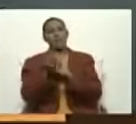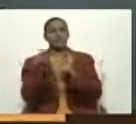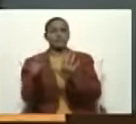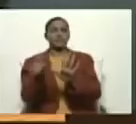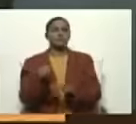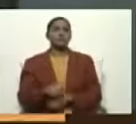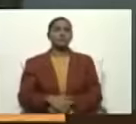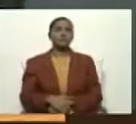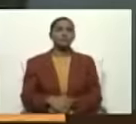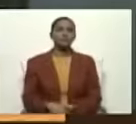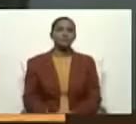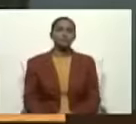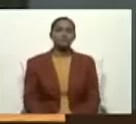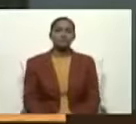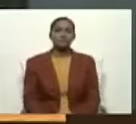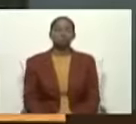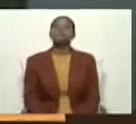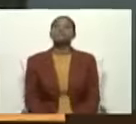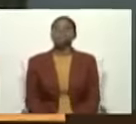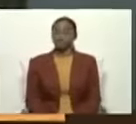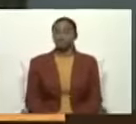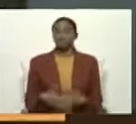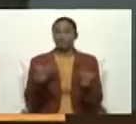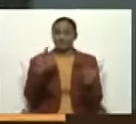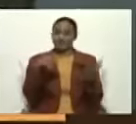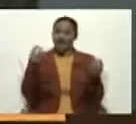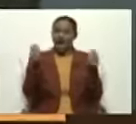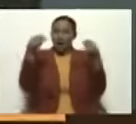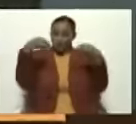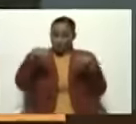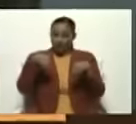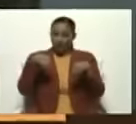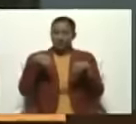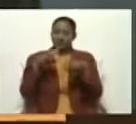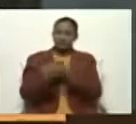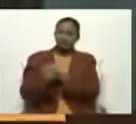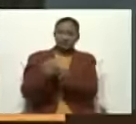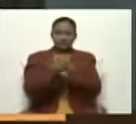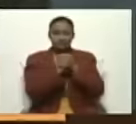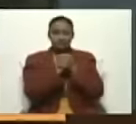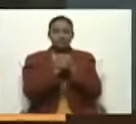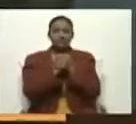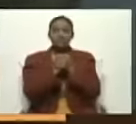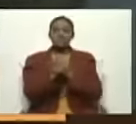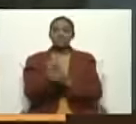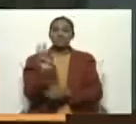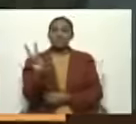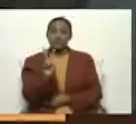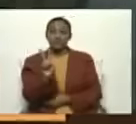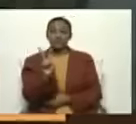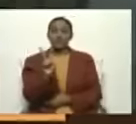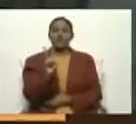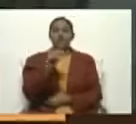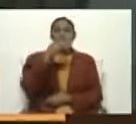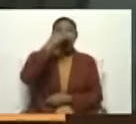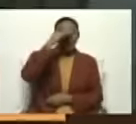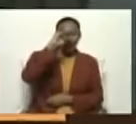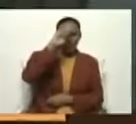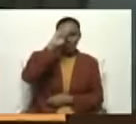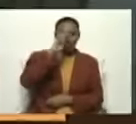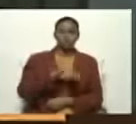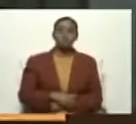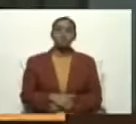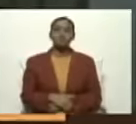Y es que este acuerdo afianza las relaciones entre la República Bolivariana de Venezuela y la República de